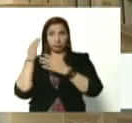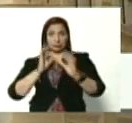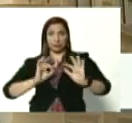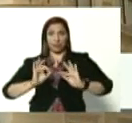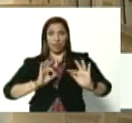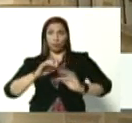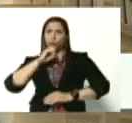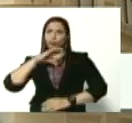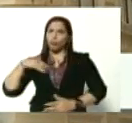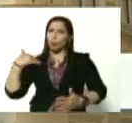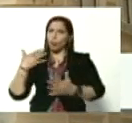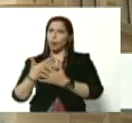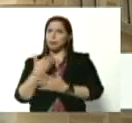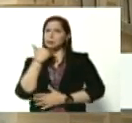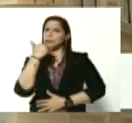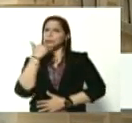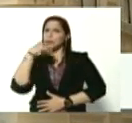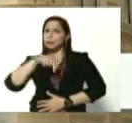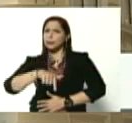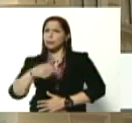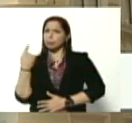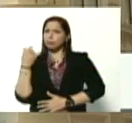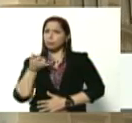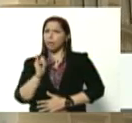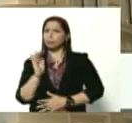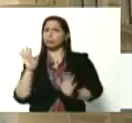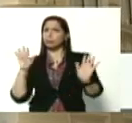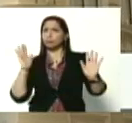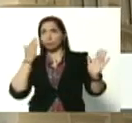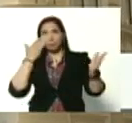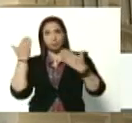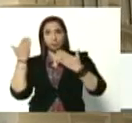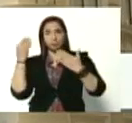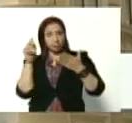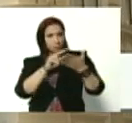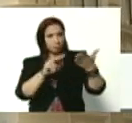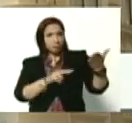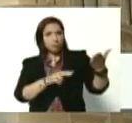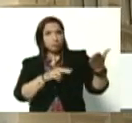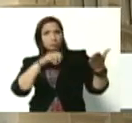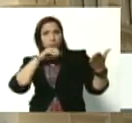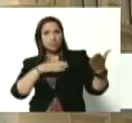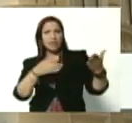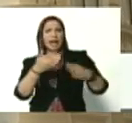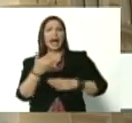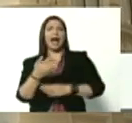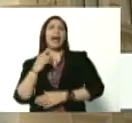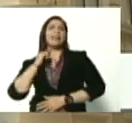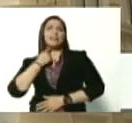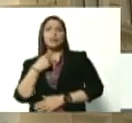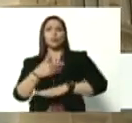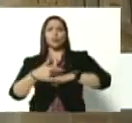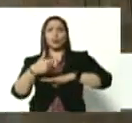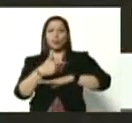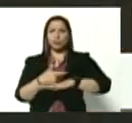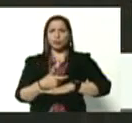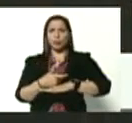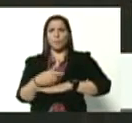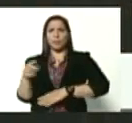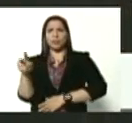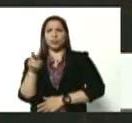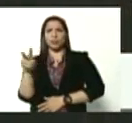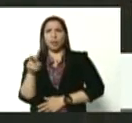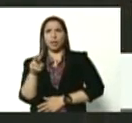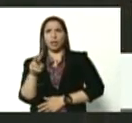la historia nos cerquita la tenemos a casa veamos un poco la historia antigua gobernación de venezuela hipotecadas los vuelos de